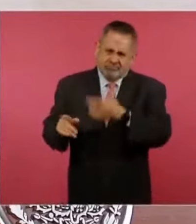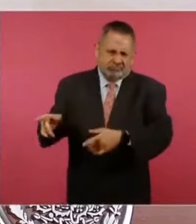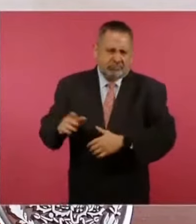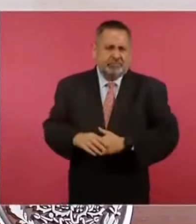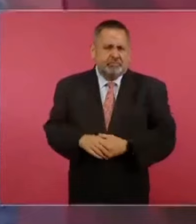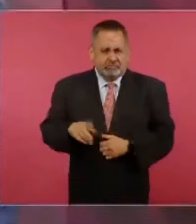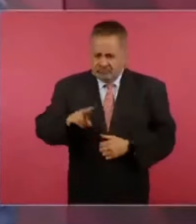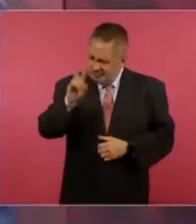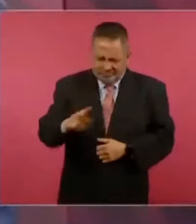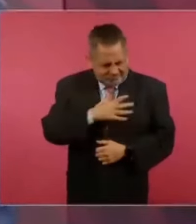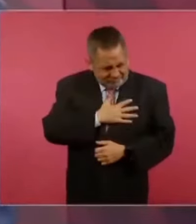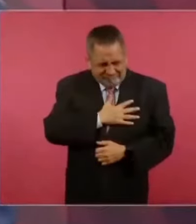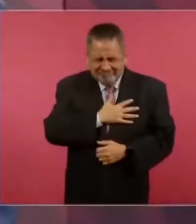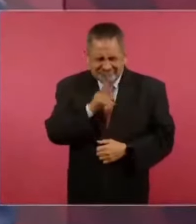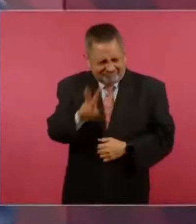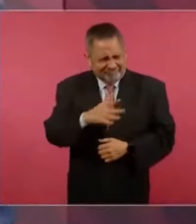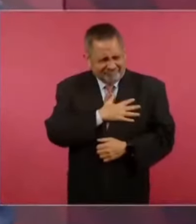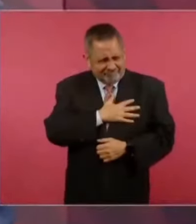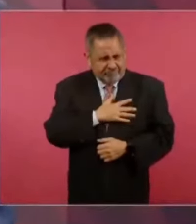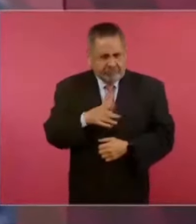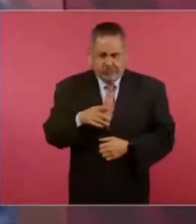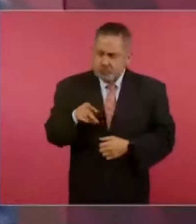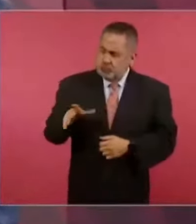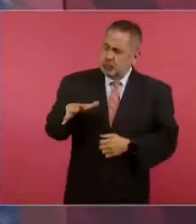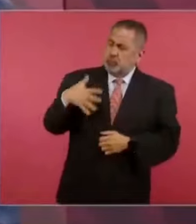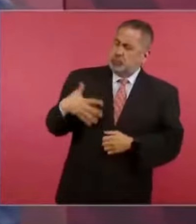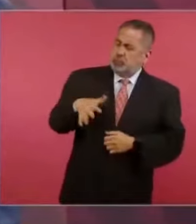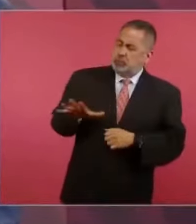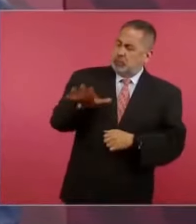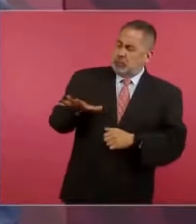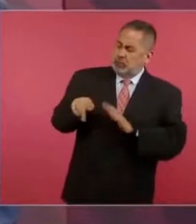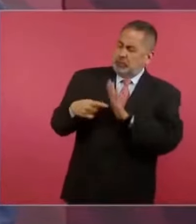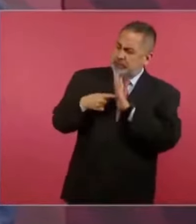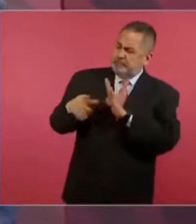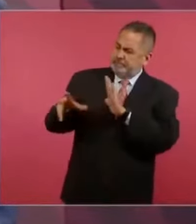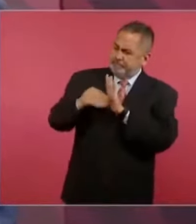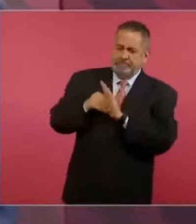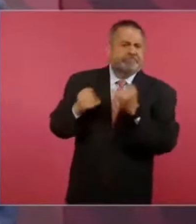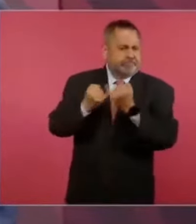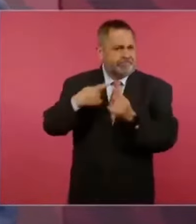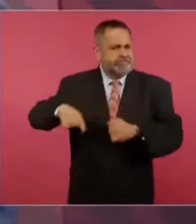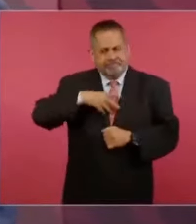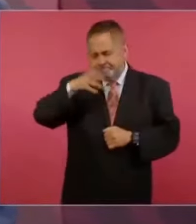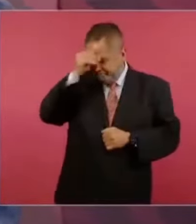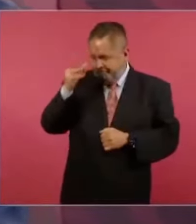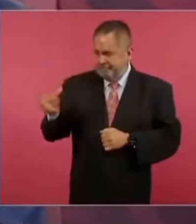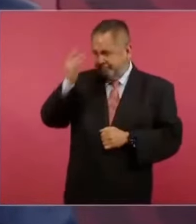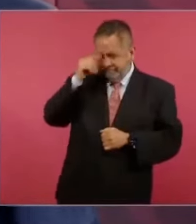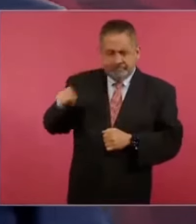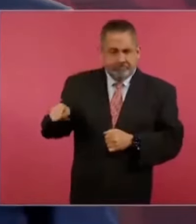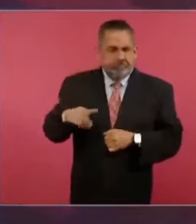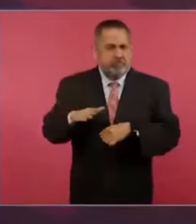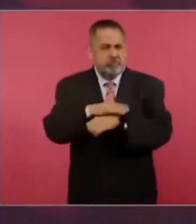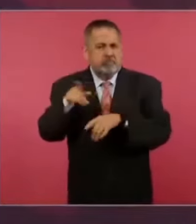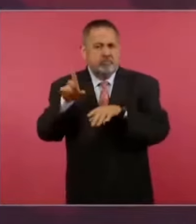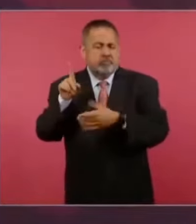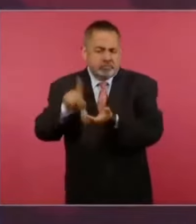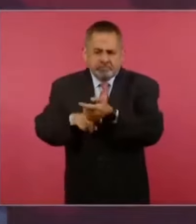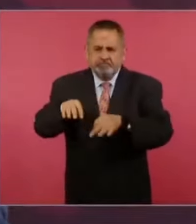De veras, es un ejemplo a seguir, no solo en el servicio